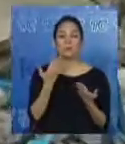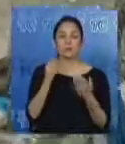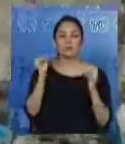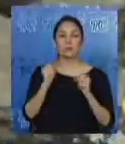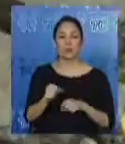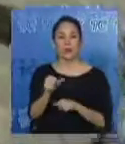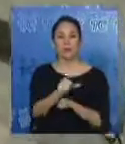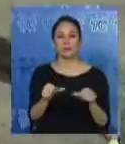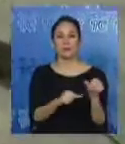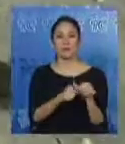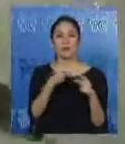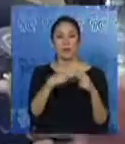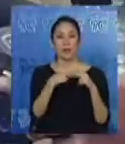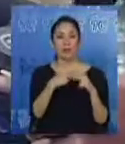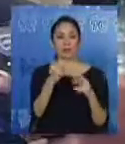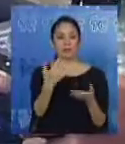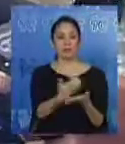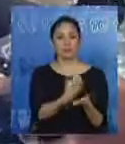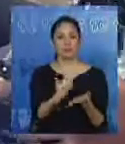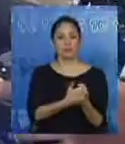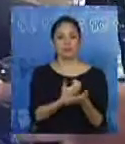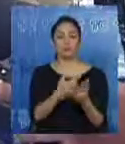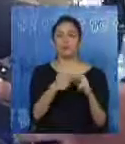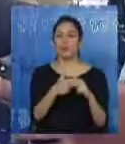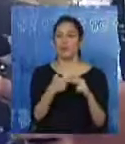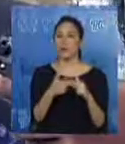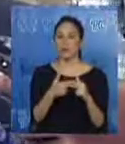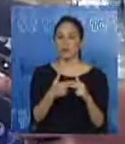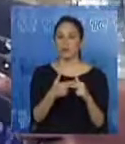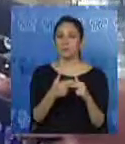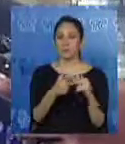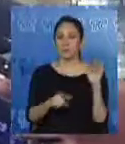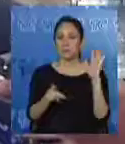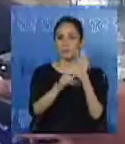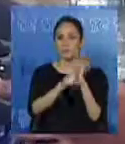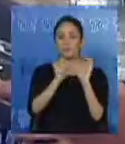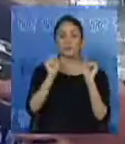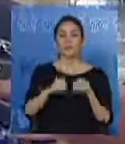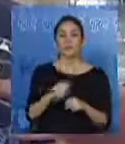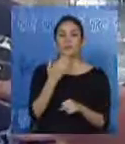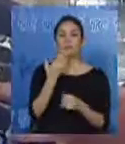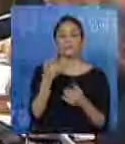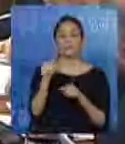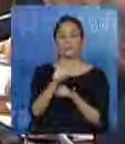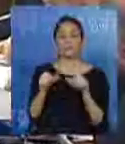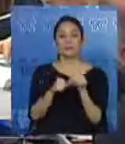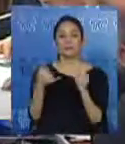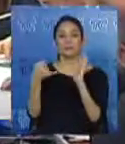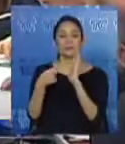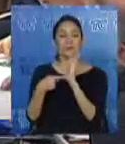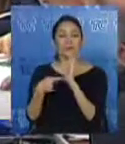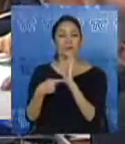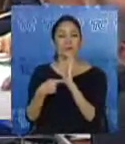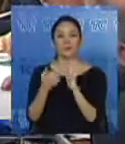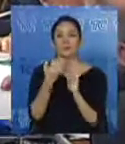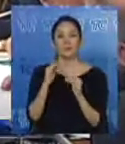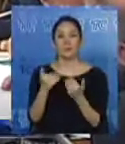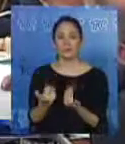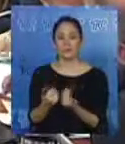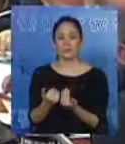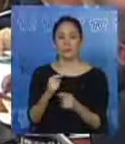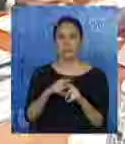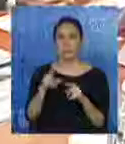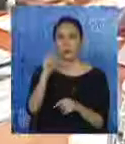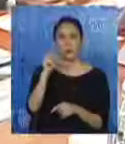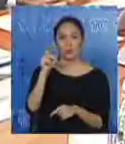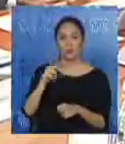administre los recursos que se recauden. Imposible, además, por norma constitucional, crear un fideicomiso que administre impuestos. La idea del fideicomiso no cuenta con el apoyo